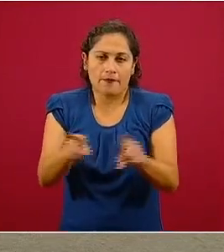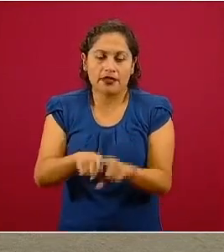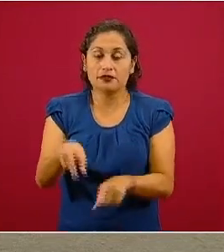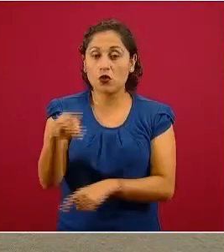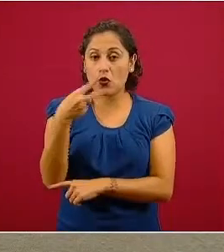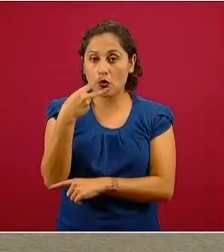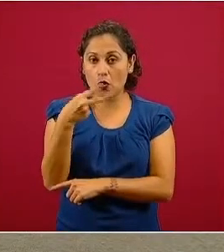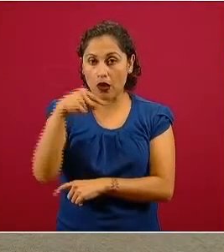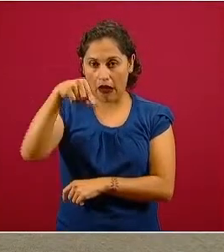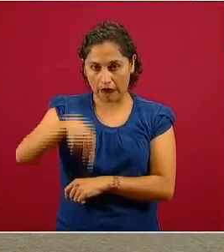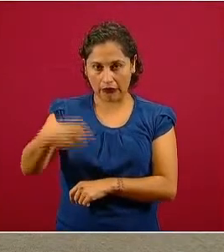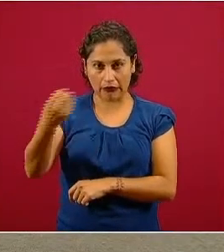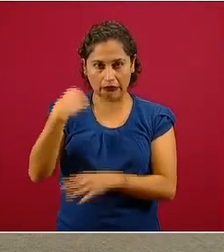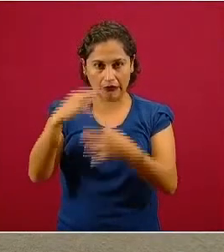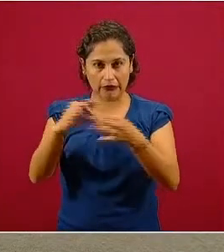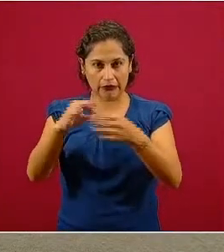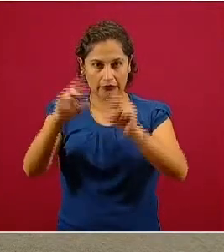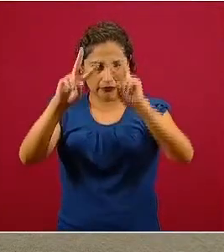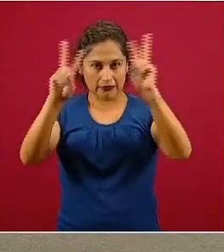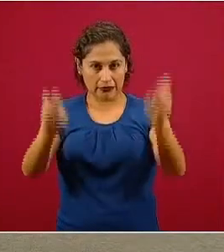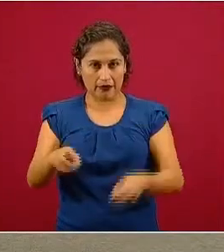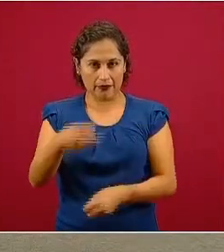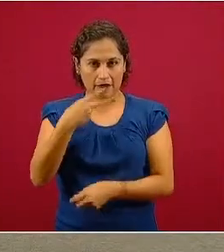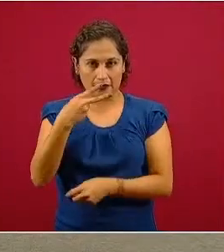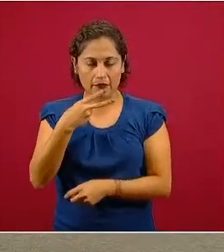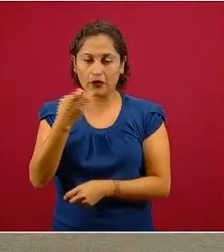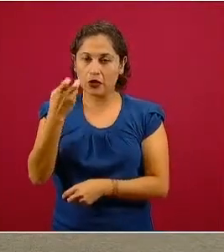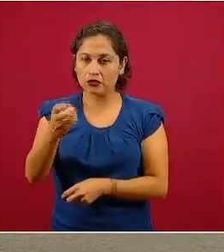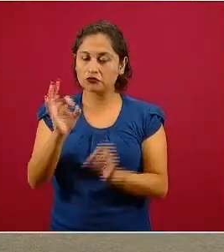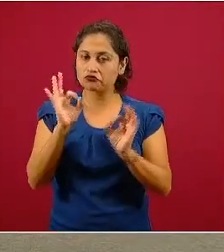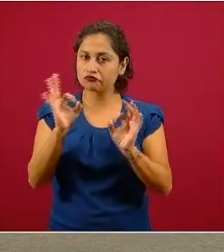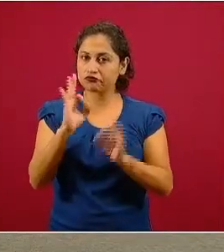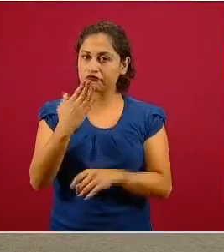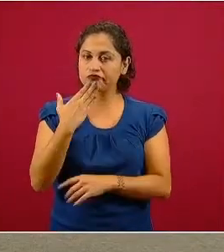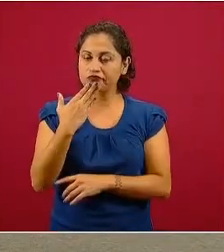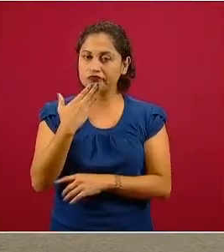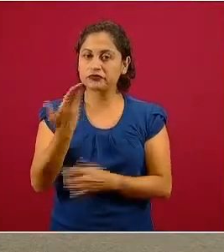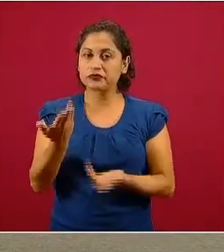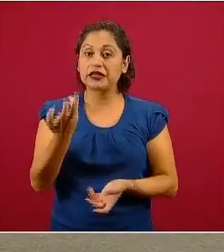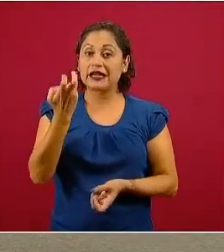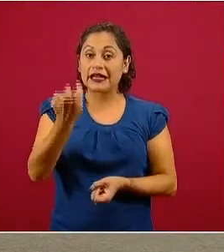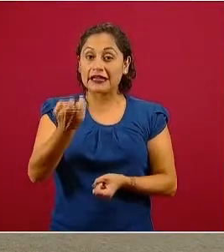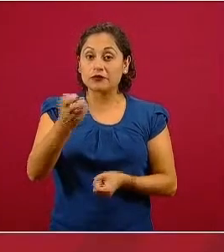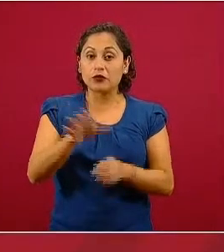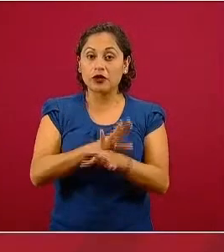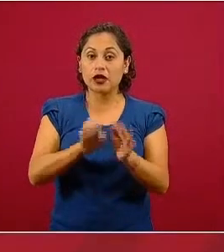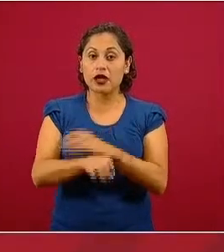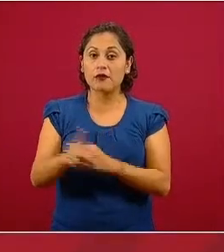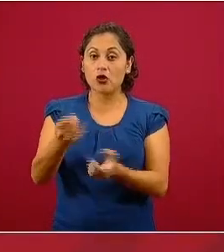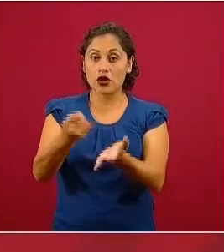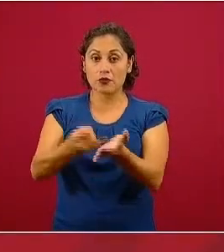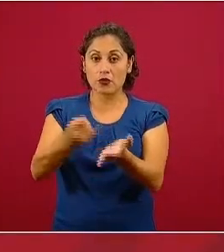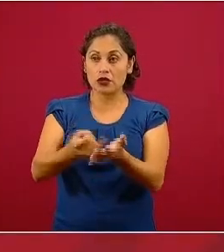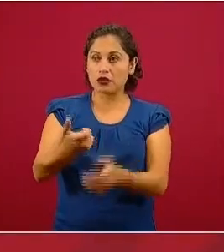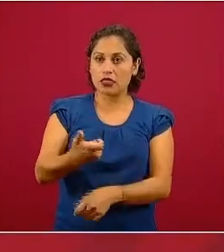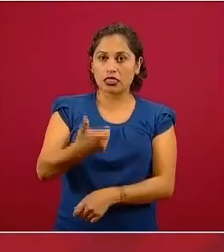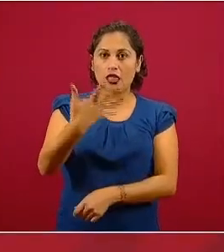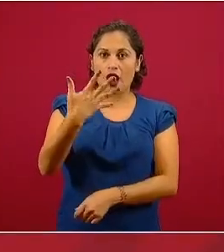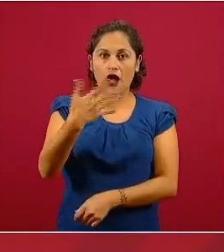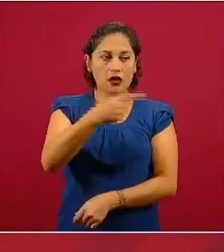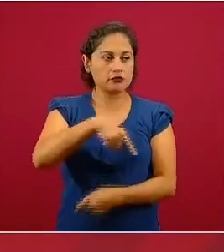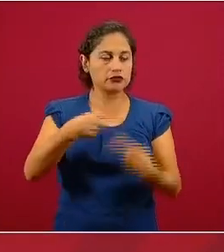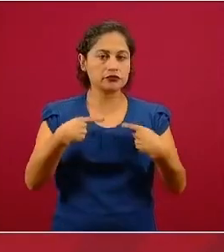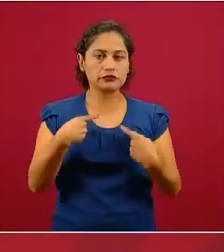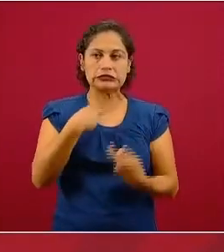domingo, con gran éxito, y es un inhibidor del deseo de consumir. Algunas personas especialistas